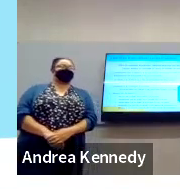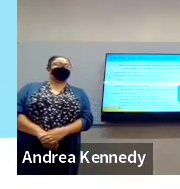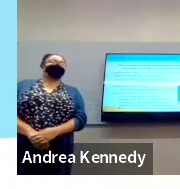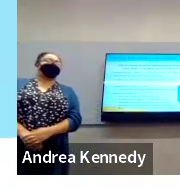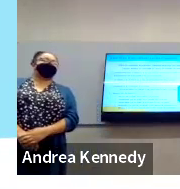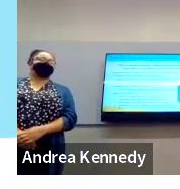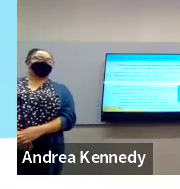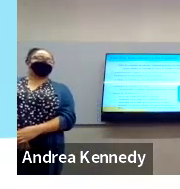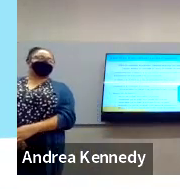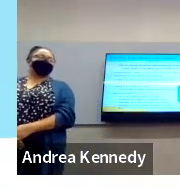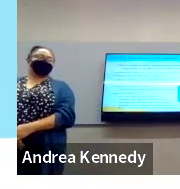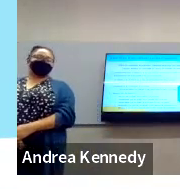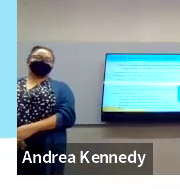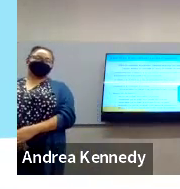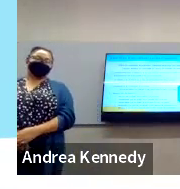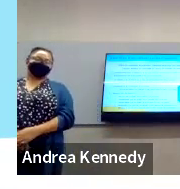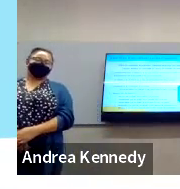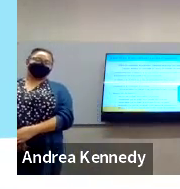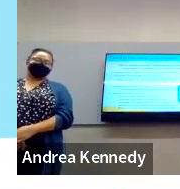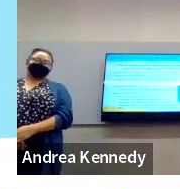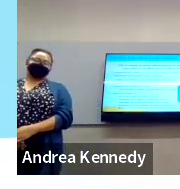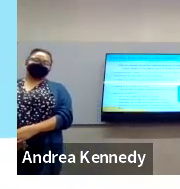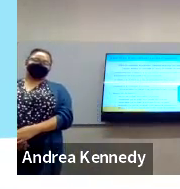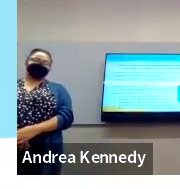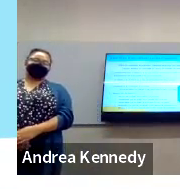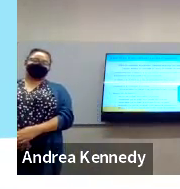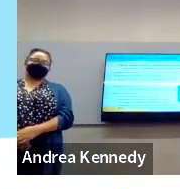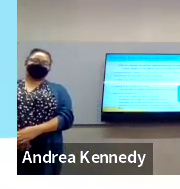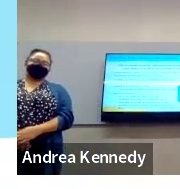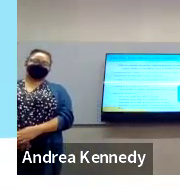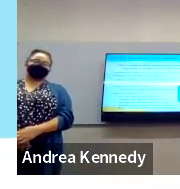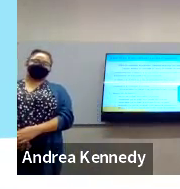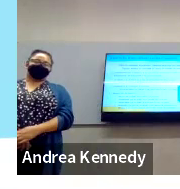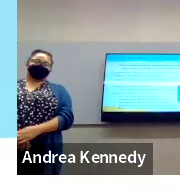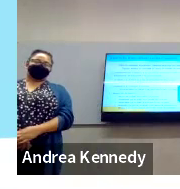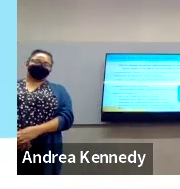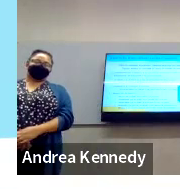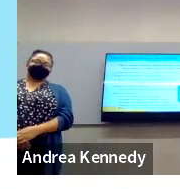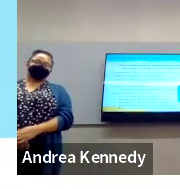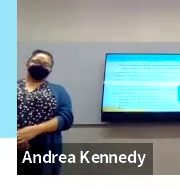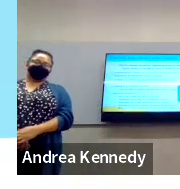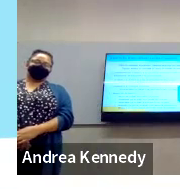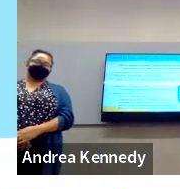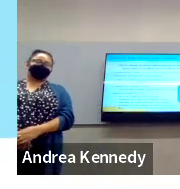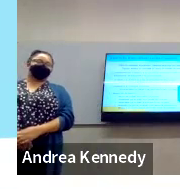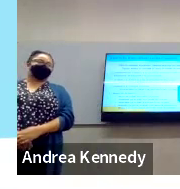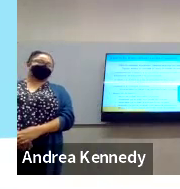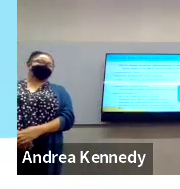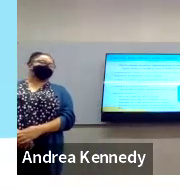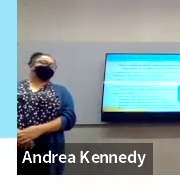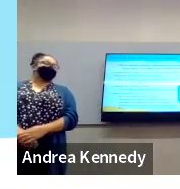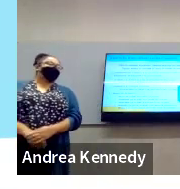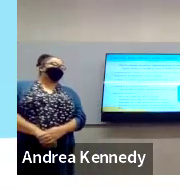sobre sus cálculos, aunque su contrato de renta ya incluya los servicios públicos. Ah, Va